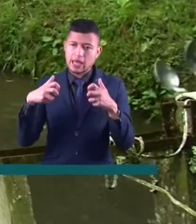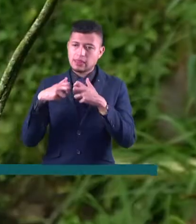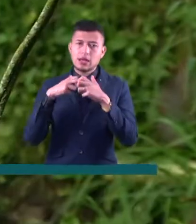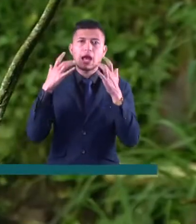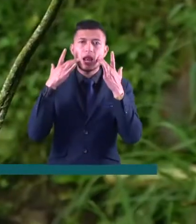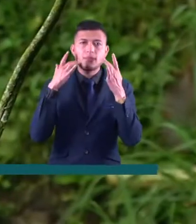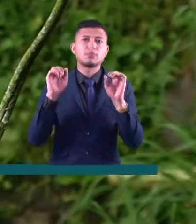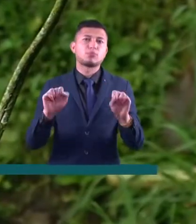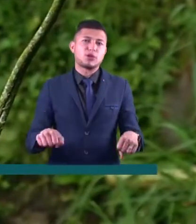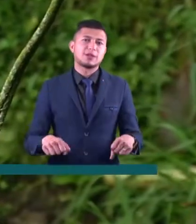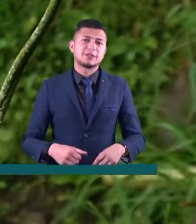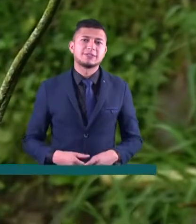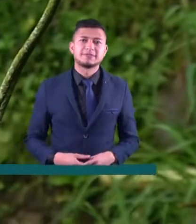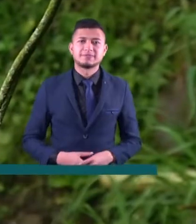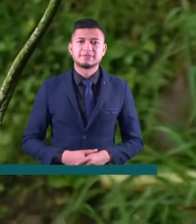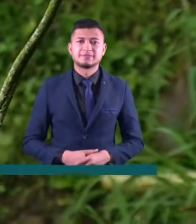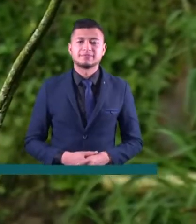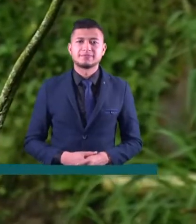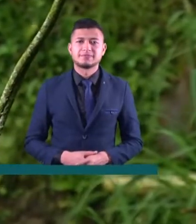energía.